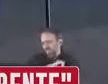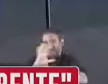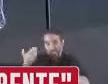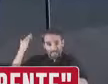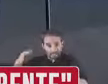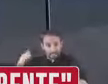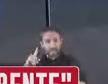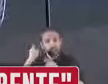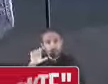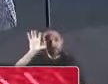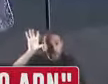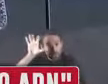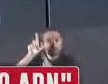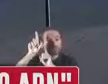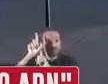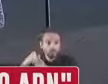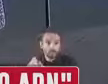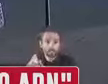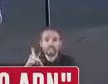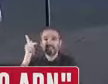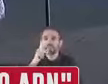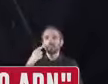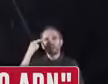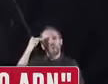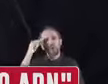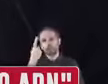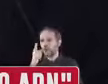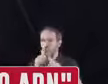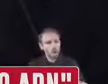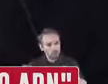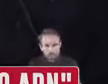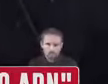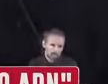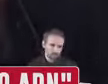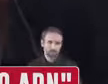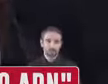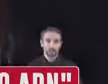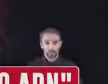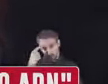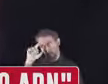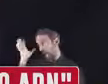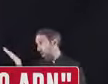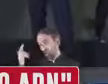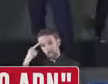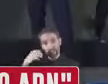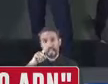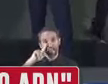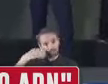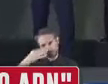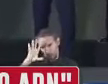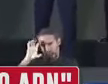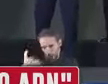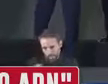con la provincia con esto en el 91 lo mismo y que hablar o te acordás mejor que yo alberto seguramente